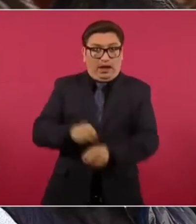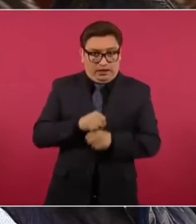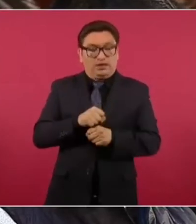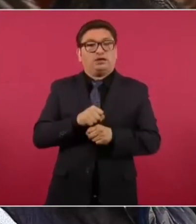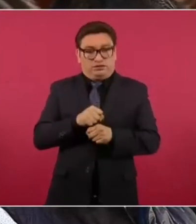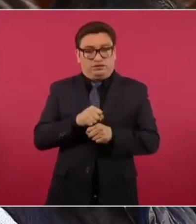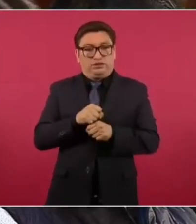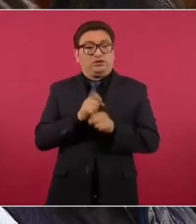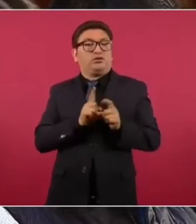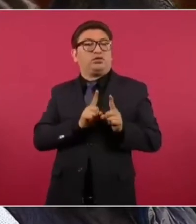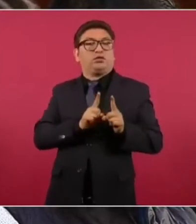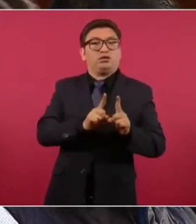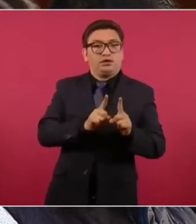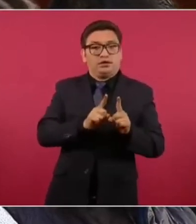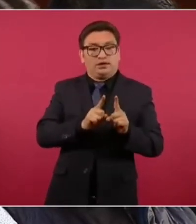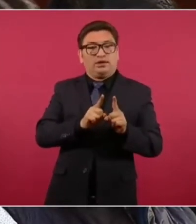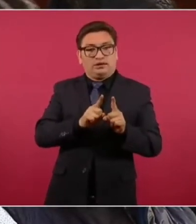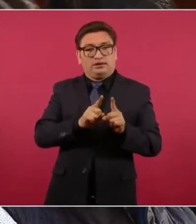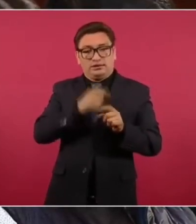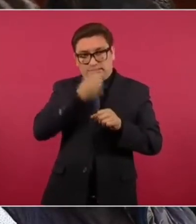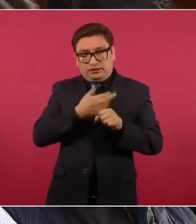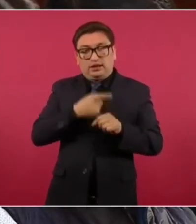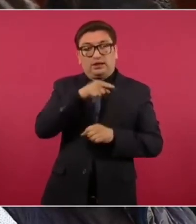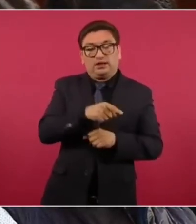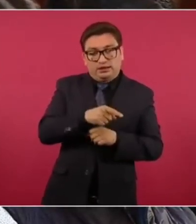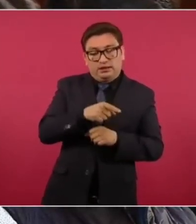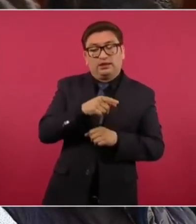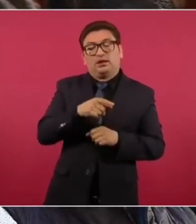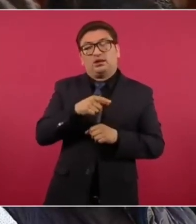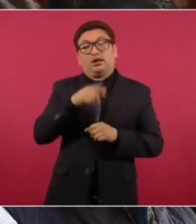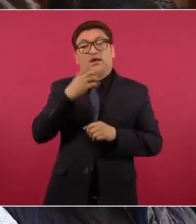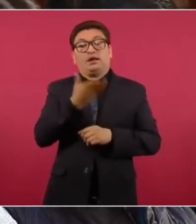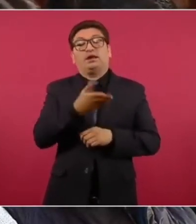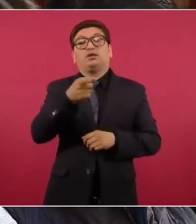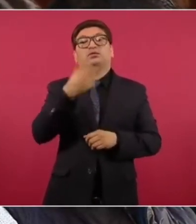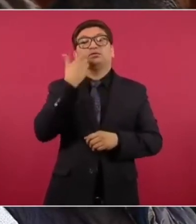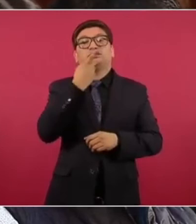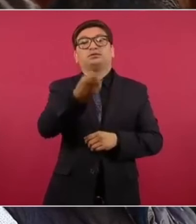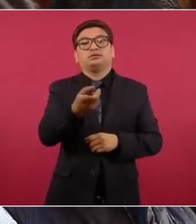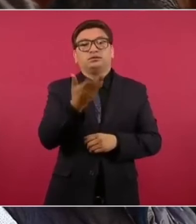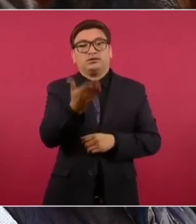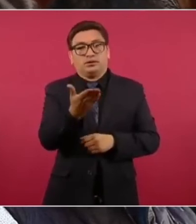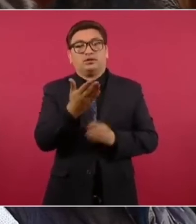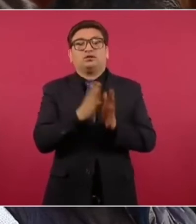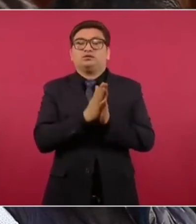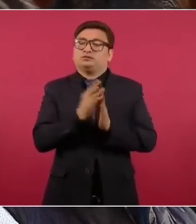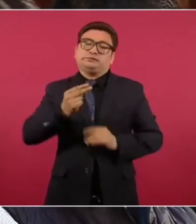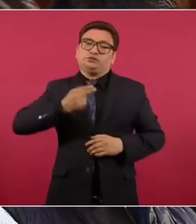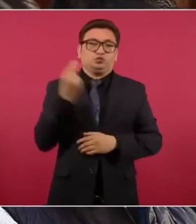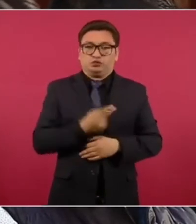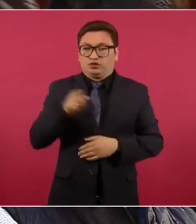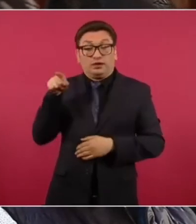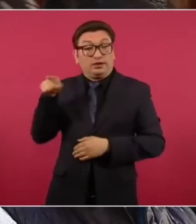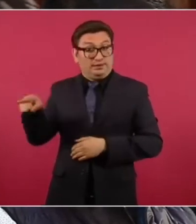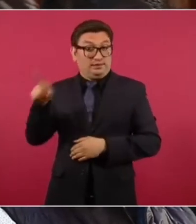cerca del secretario, del canciller, y es justamente lo que yo le quiero solicitar. Es urgente que ella